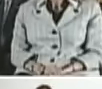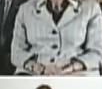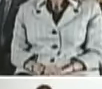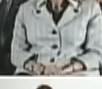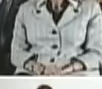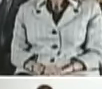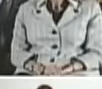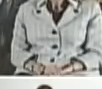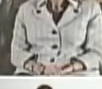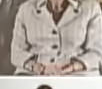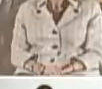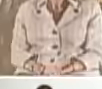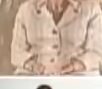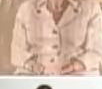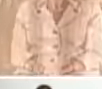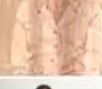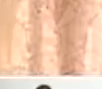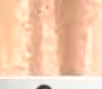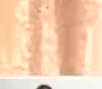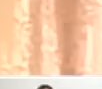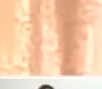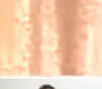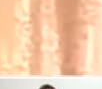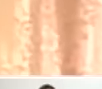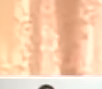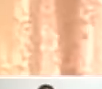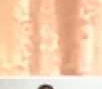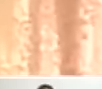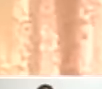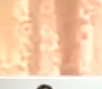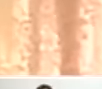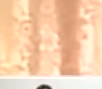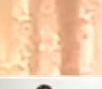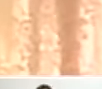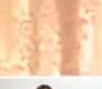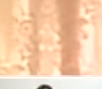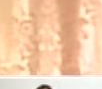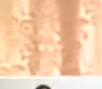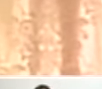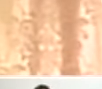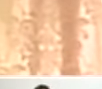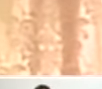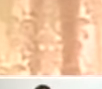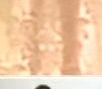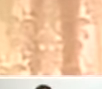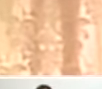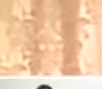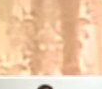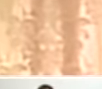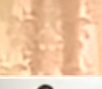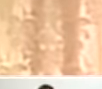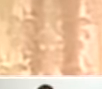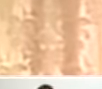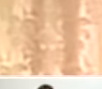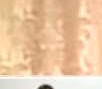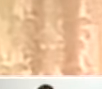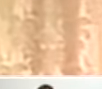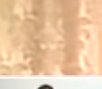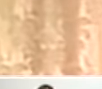Aquí yo traigo, mira, me ayuda a memoria del debate de la campaña electoral,